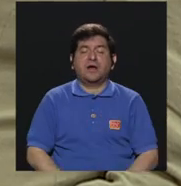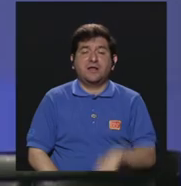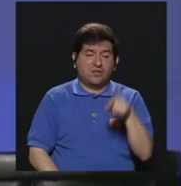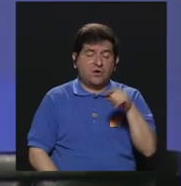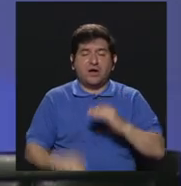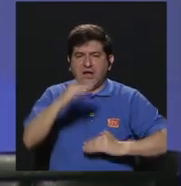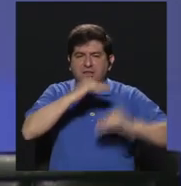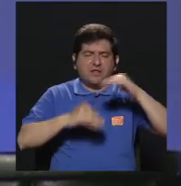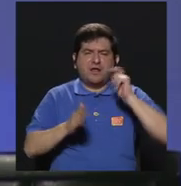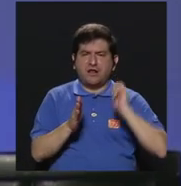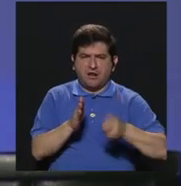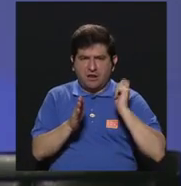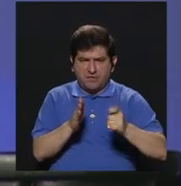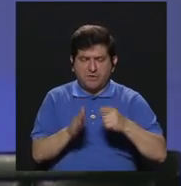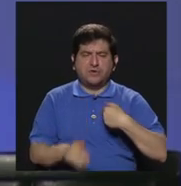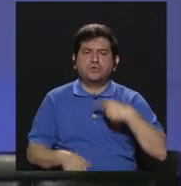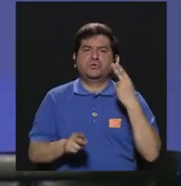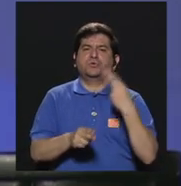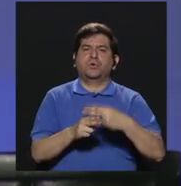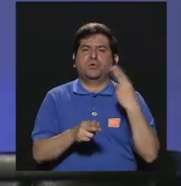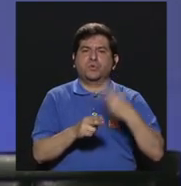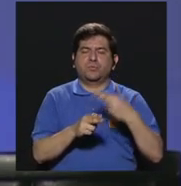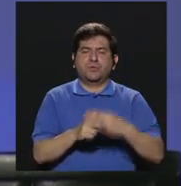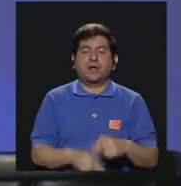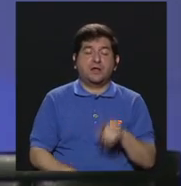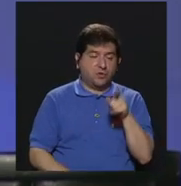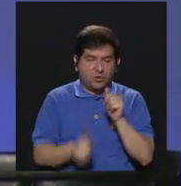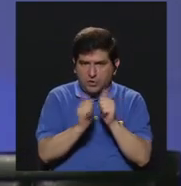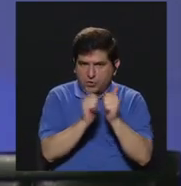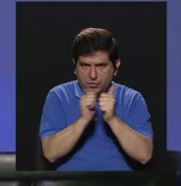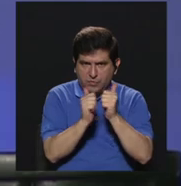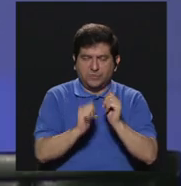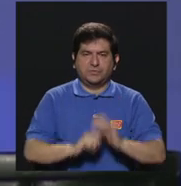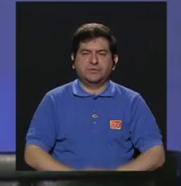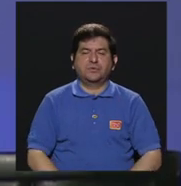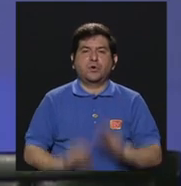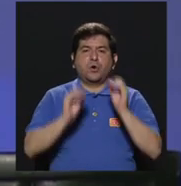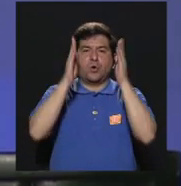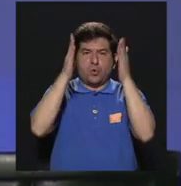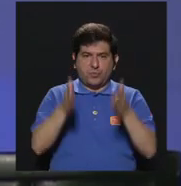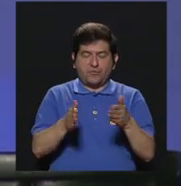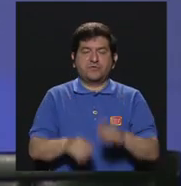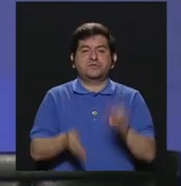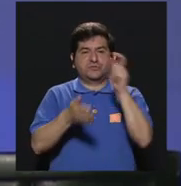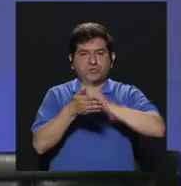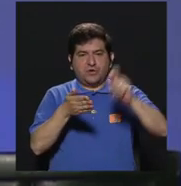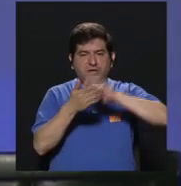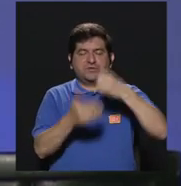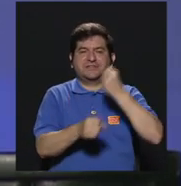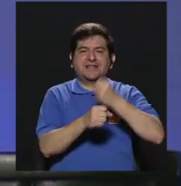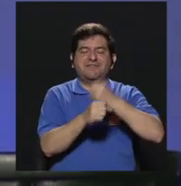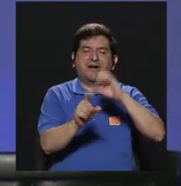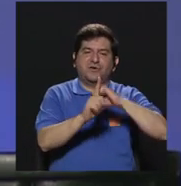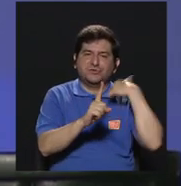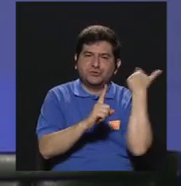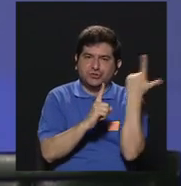Derecho, fui nombrado por concurso profesor en la Escuela de Trabajo